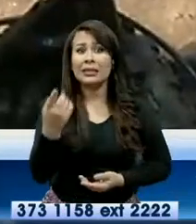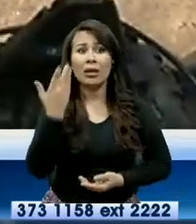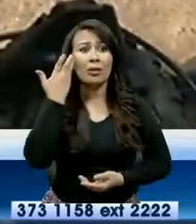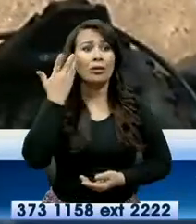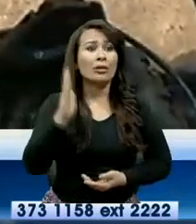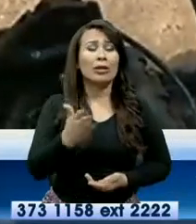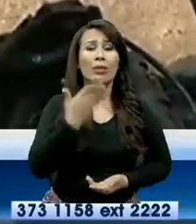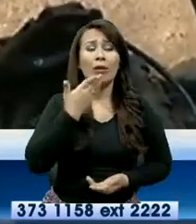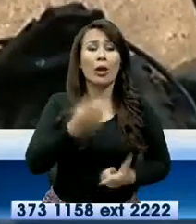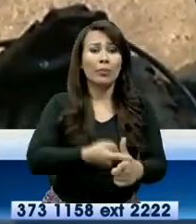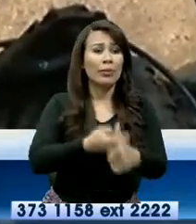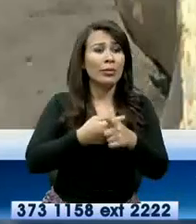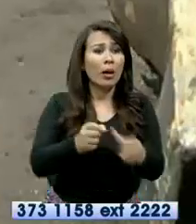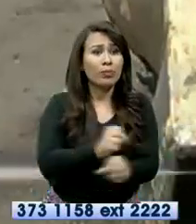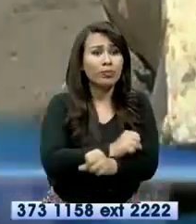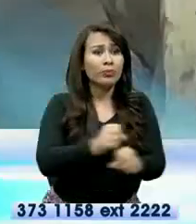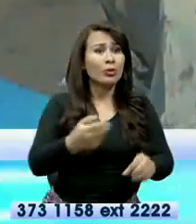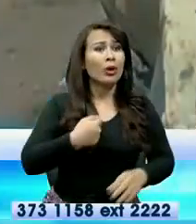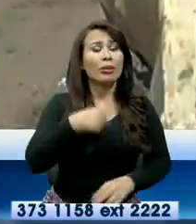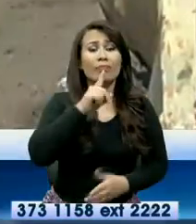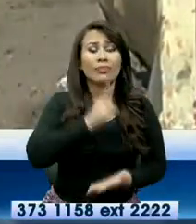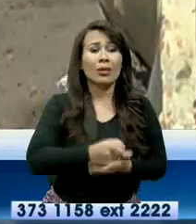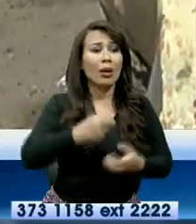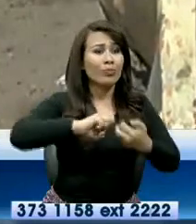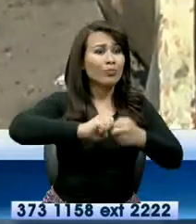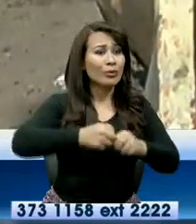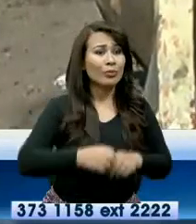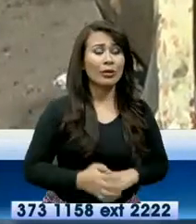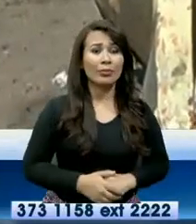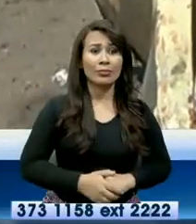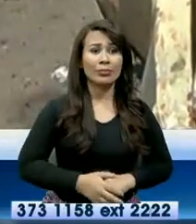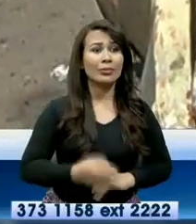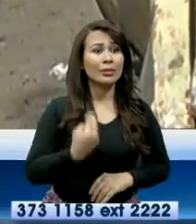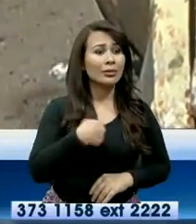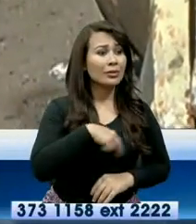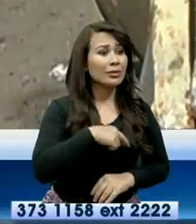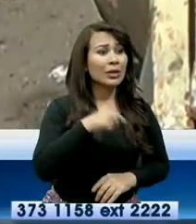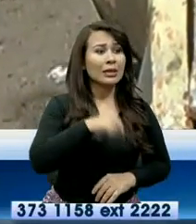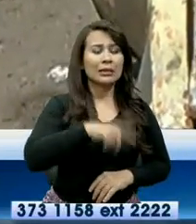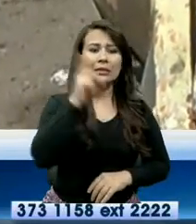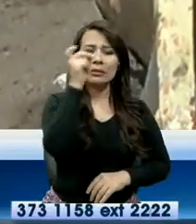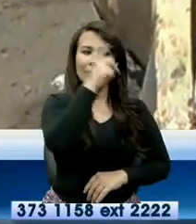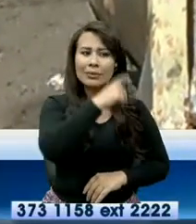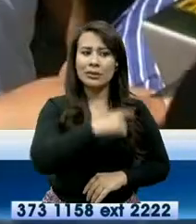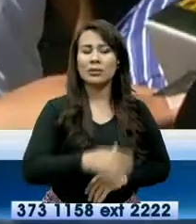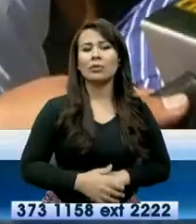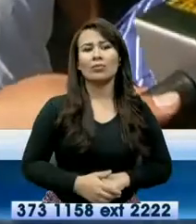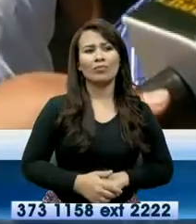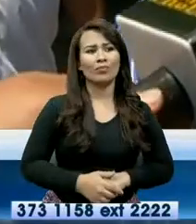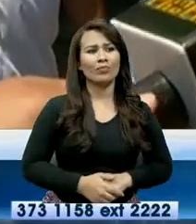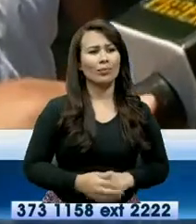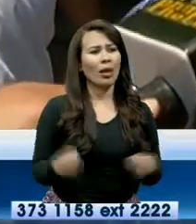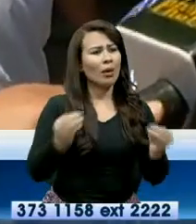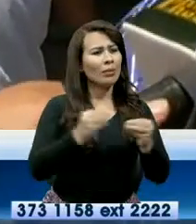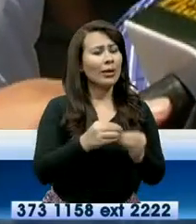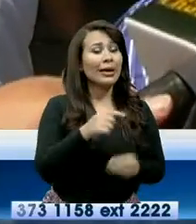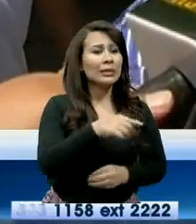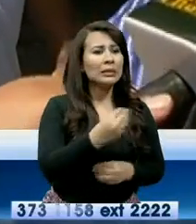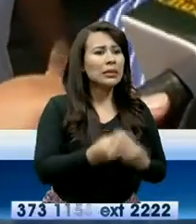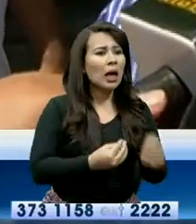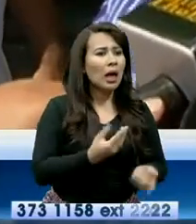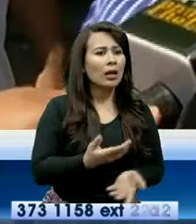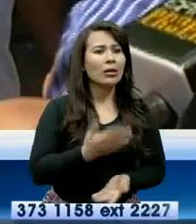emergencia. Hubo problemas en el sentido de nosotros, mi señor y yo. Entonces, el señor ha salido afectado un poquito emocionalmente,